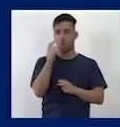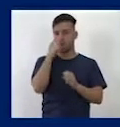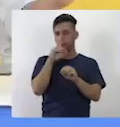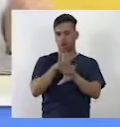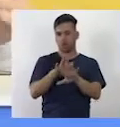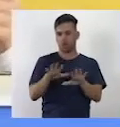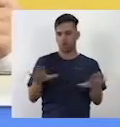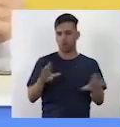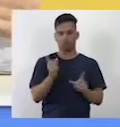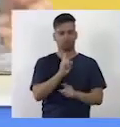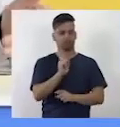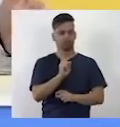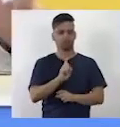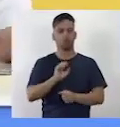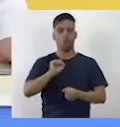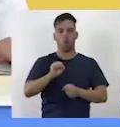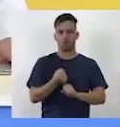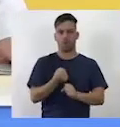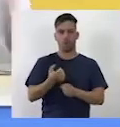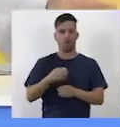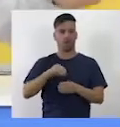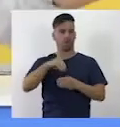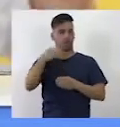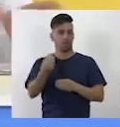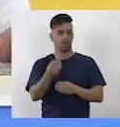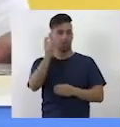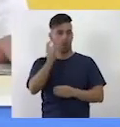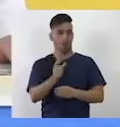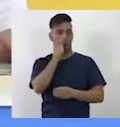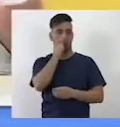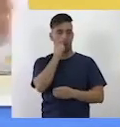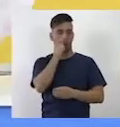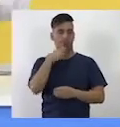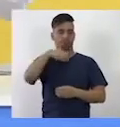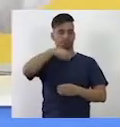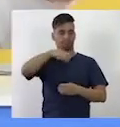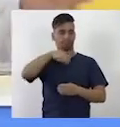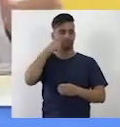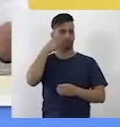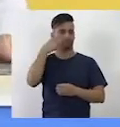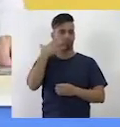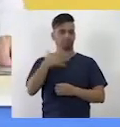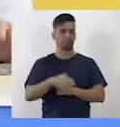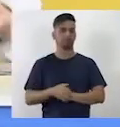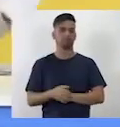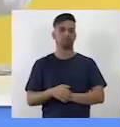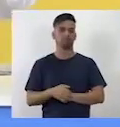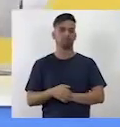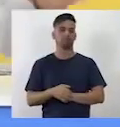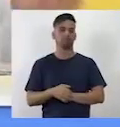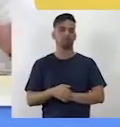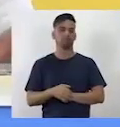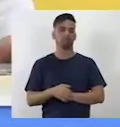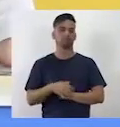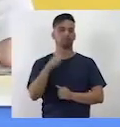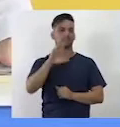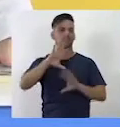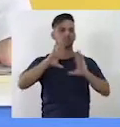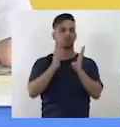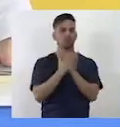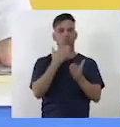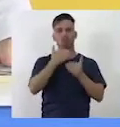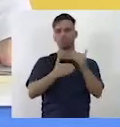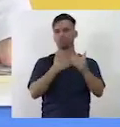para que ocurriera por la acción de un agente externo por lo tanto si vamos a la bioquímica y a la geoquímica todos los